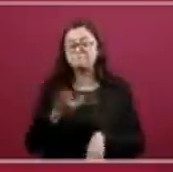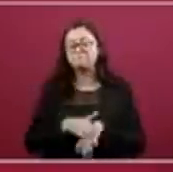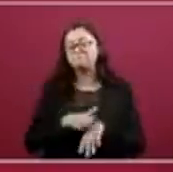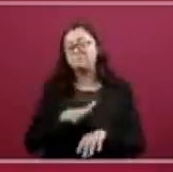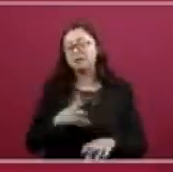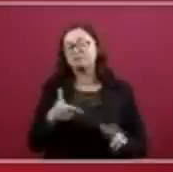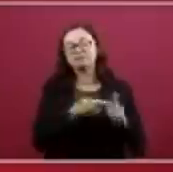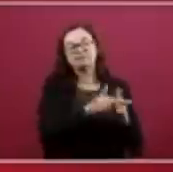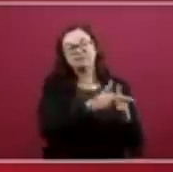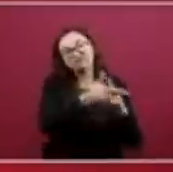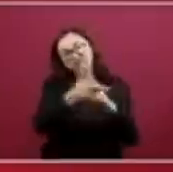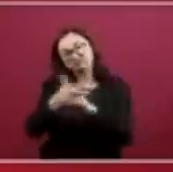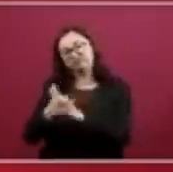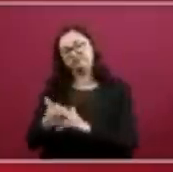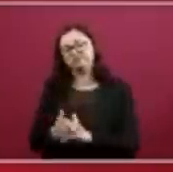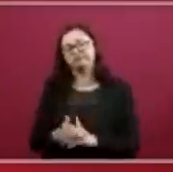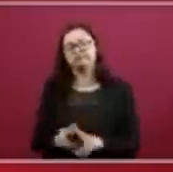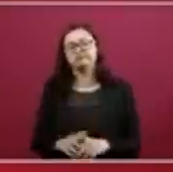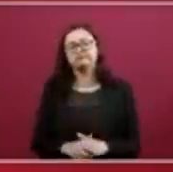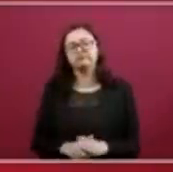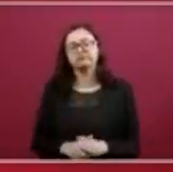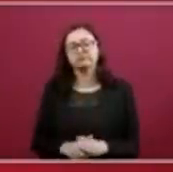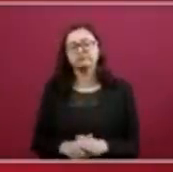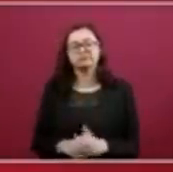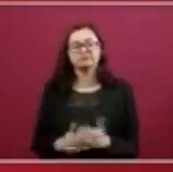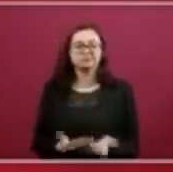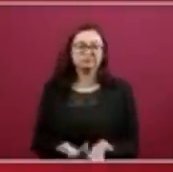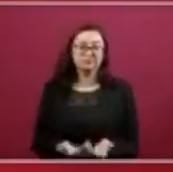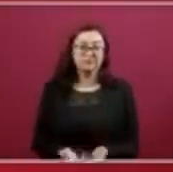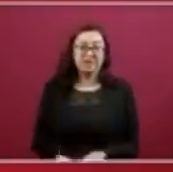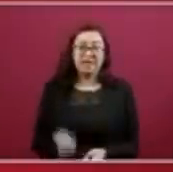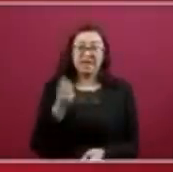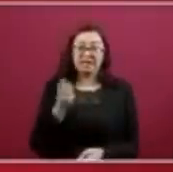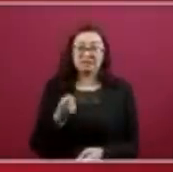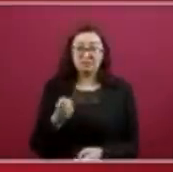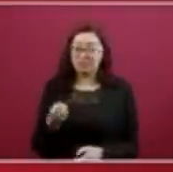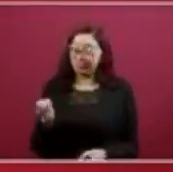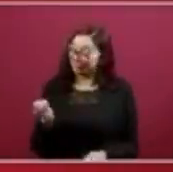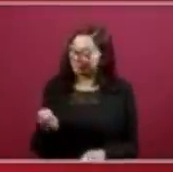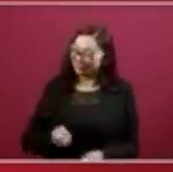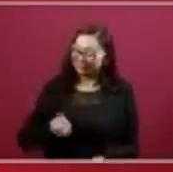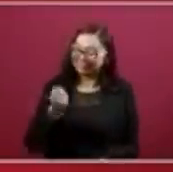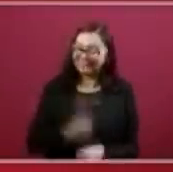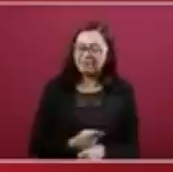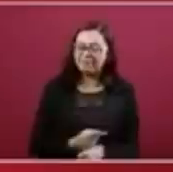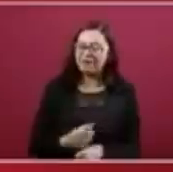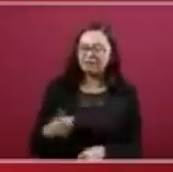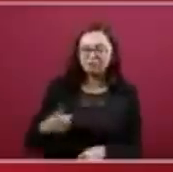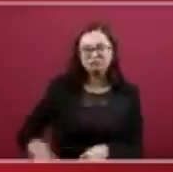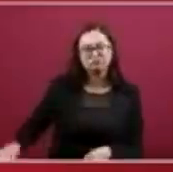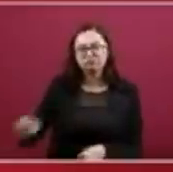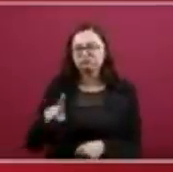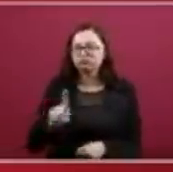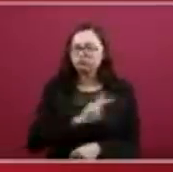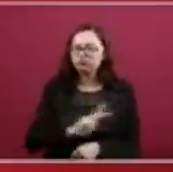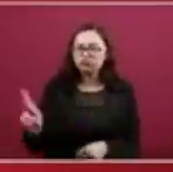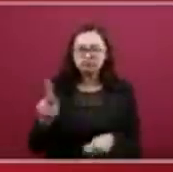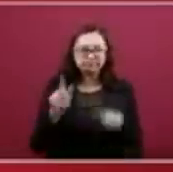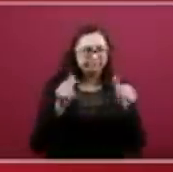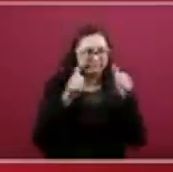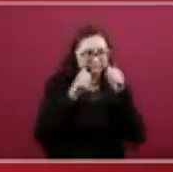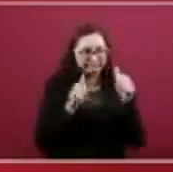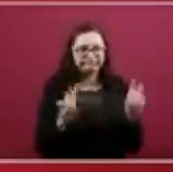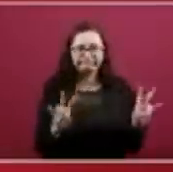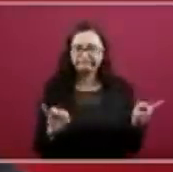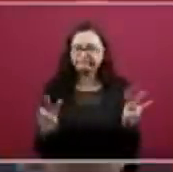Ya, por eso, desde la mañana estamos pendientes y todo el día